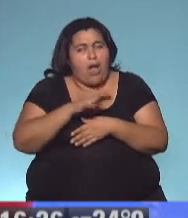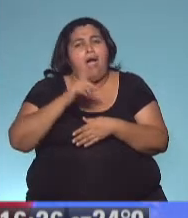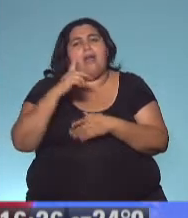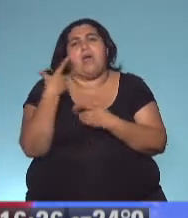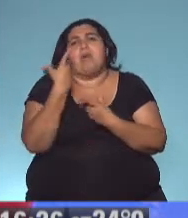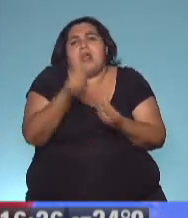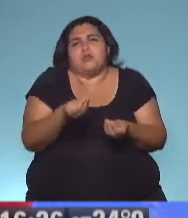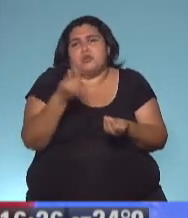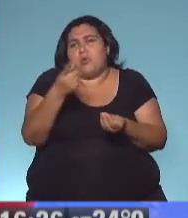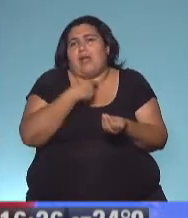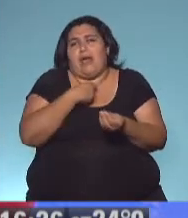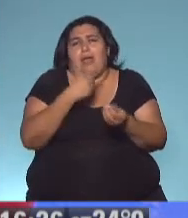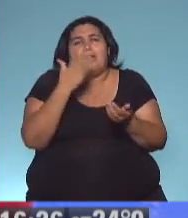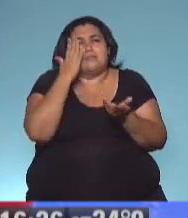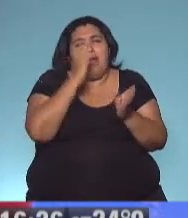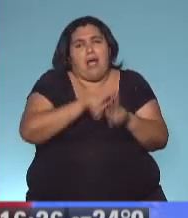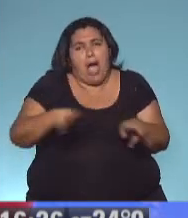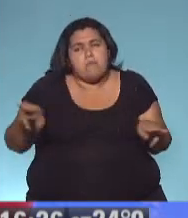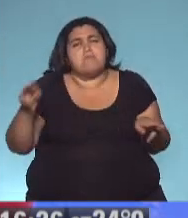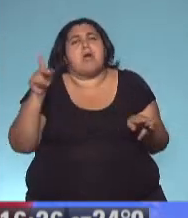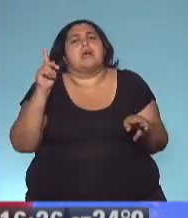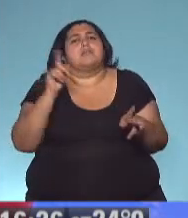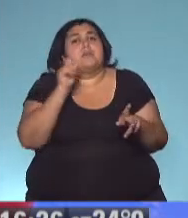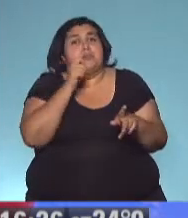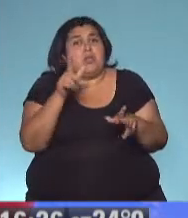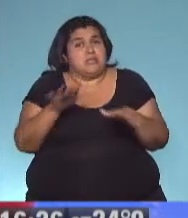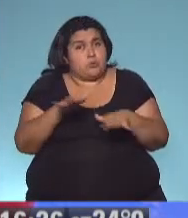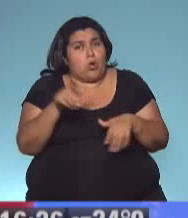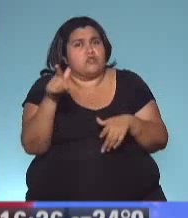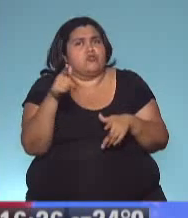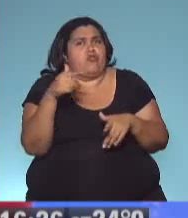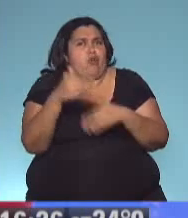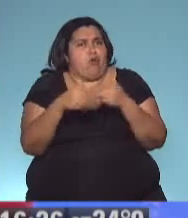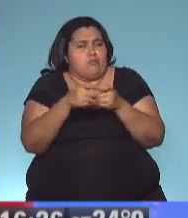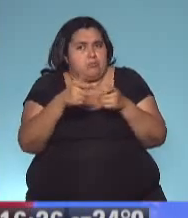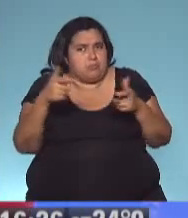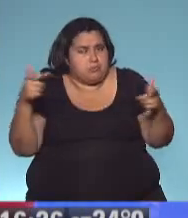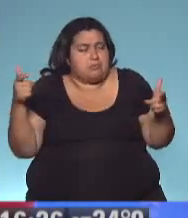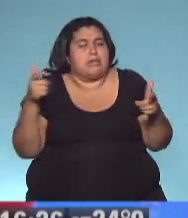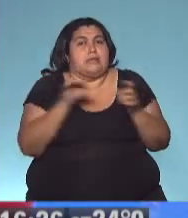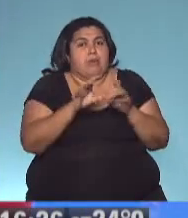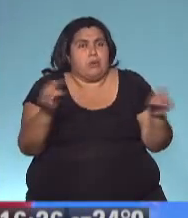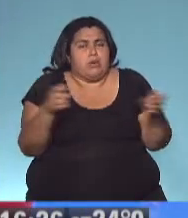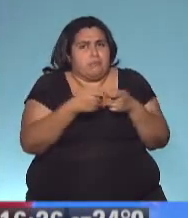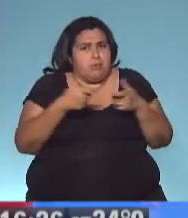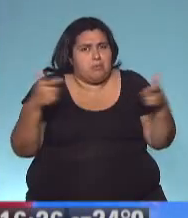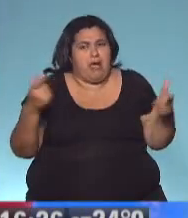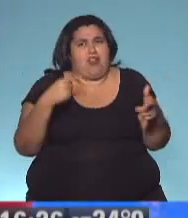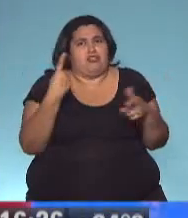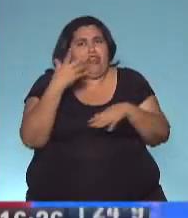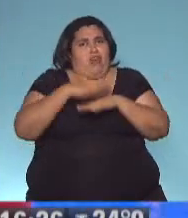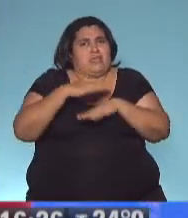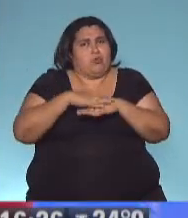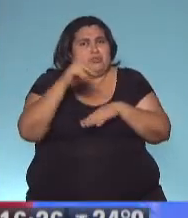beneficio de instalar camas para que si esta situación sigue creciendo no sea solo una cuestión de la responsabilidad